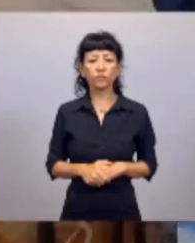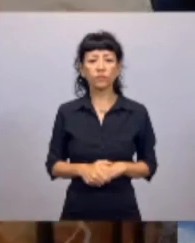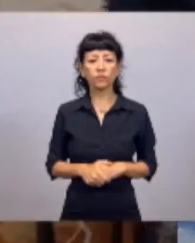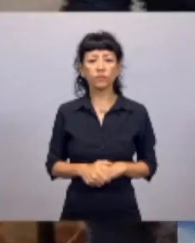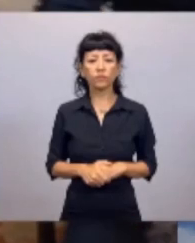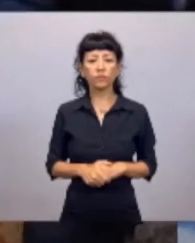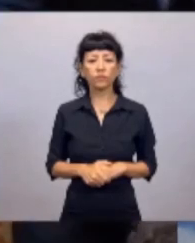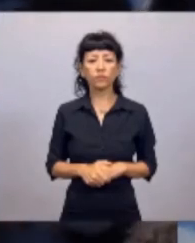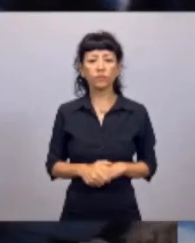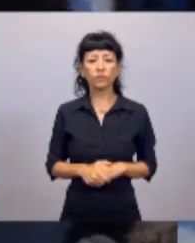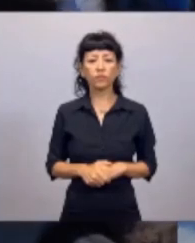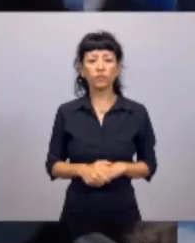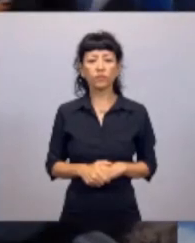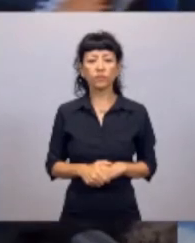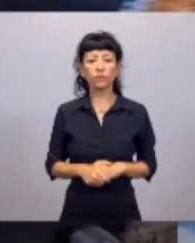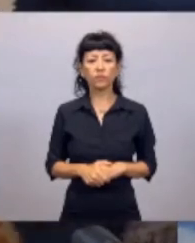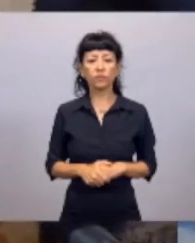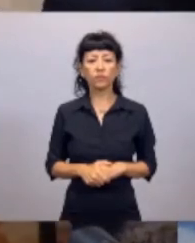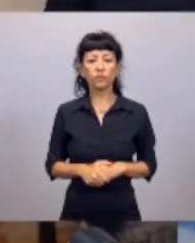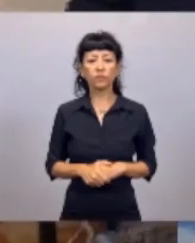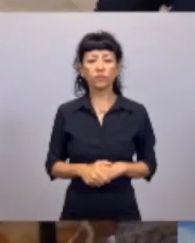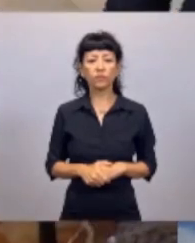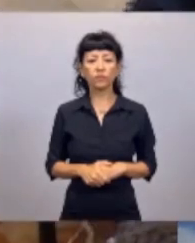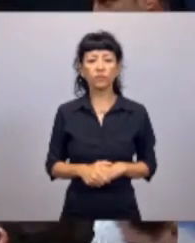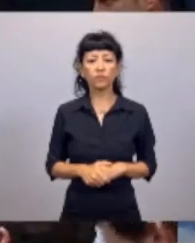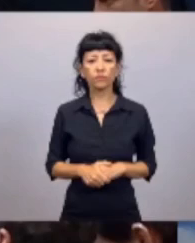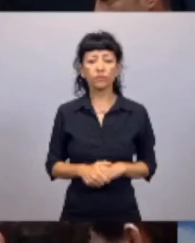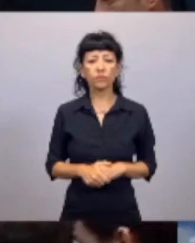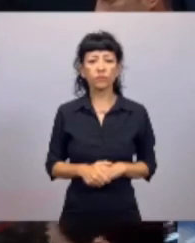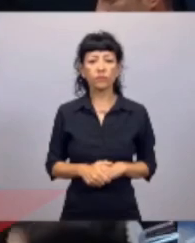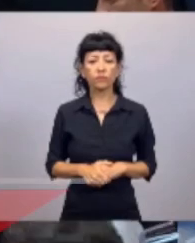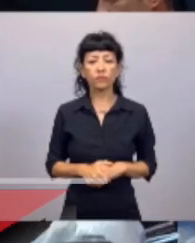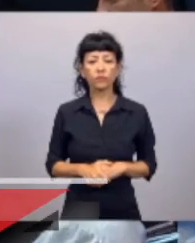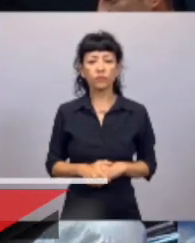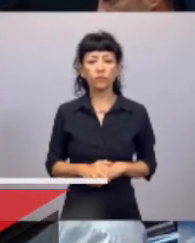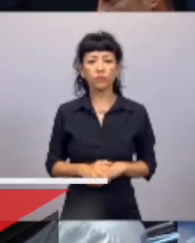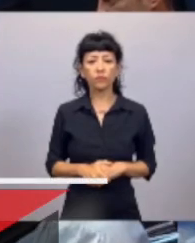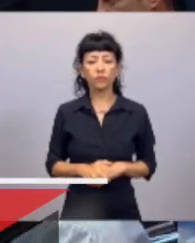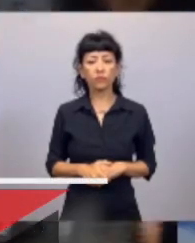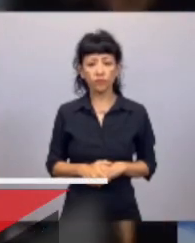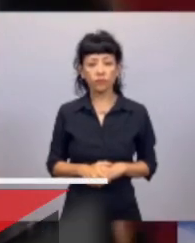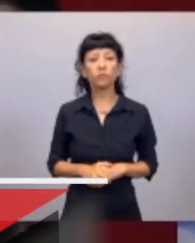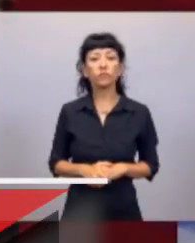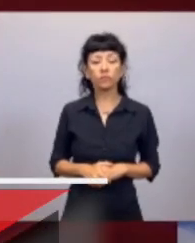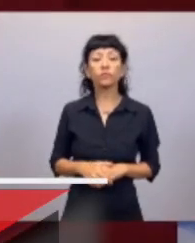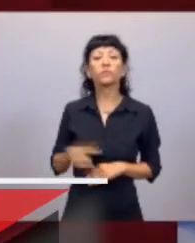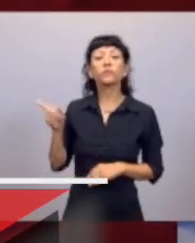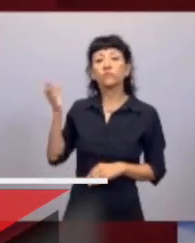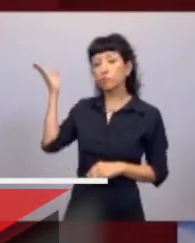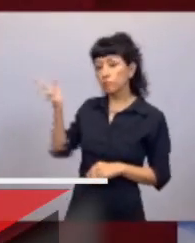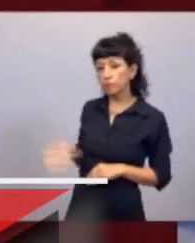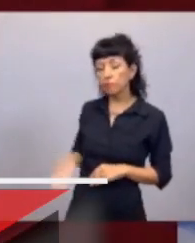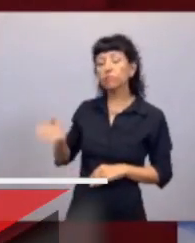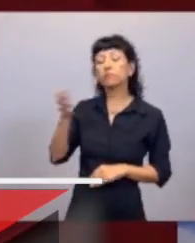vicepresidenta villarruel ha pronunciado unas palabras de agradecimiento en su nombre en nombre de Javier Miley presidente de la